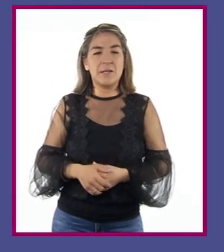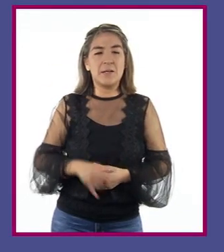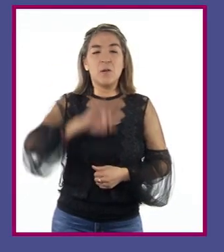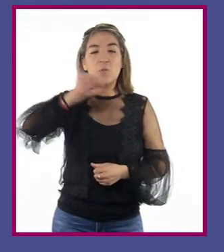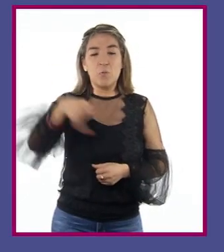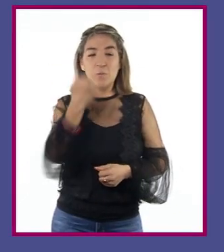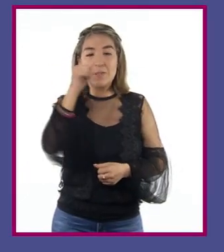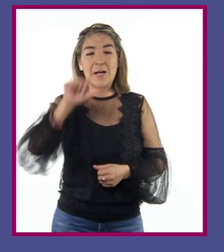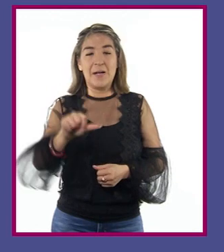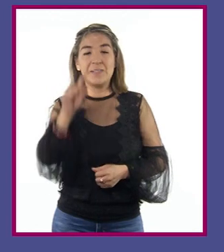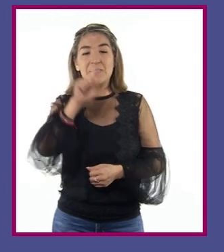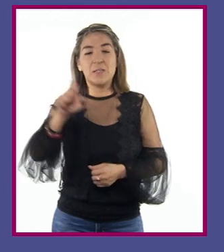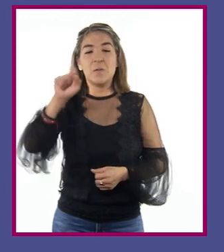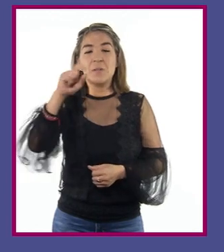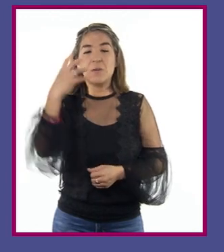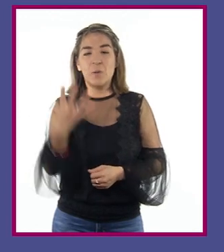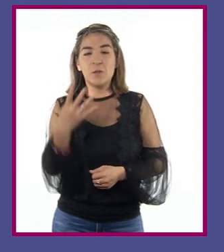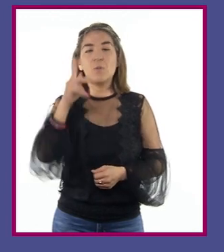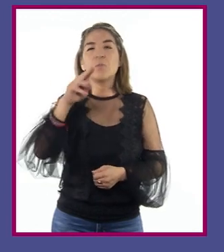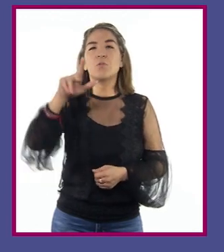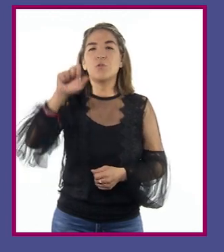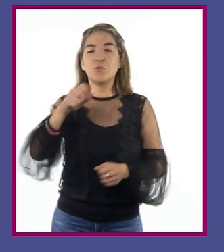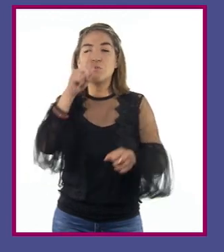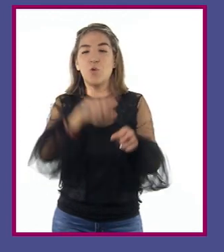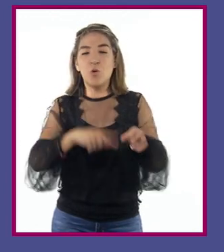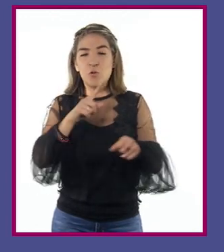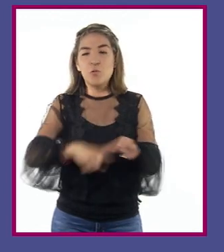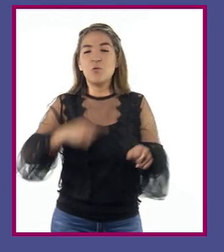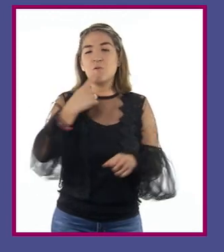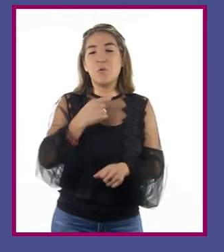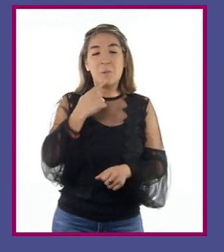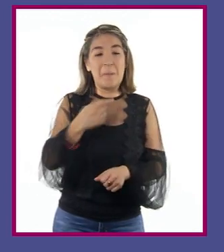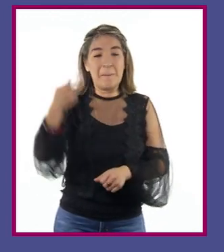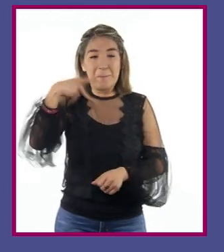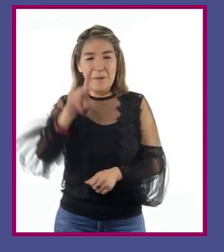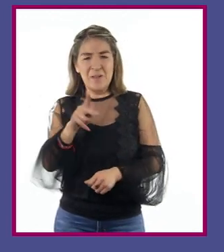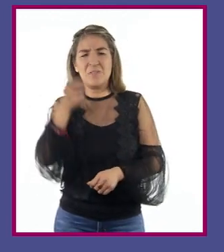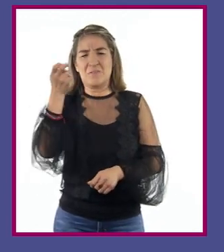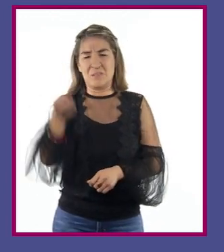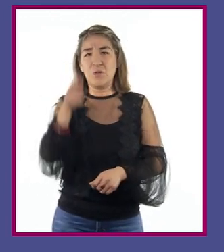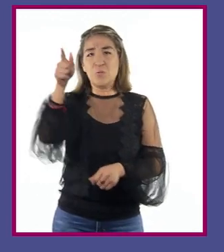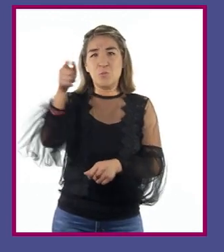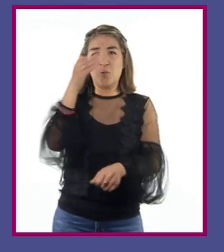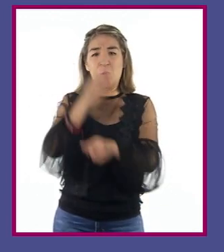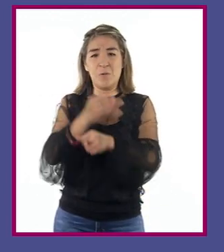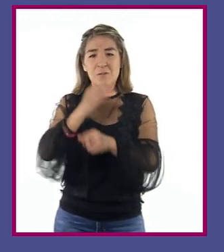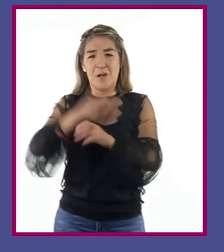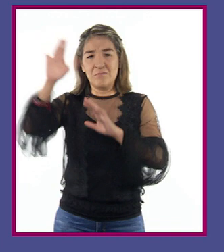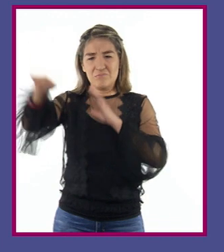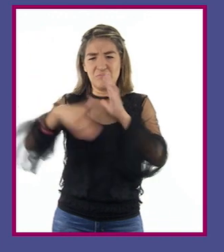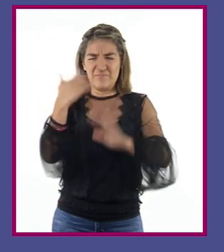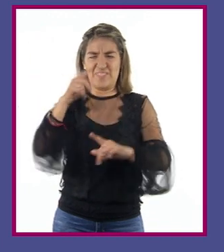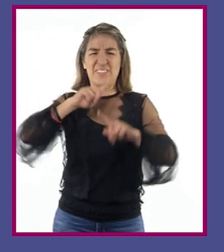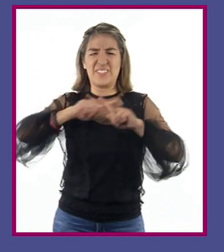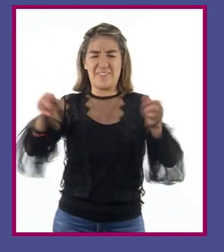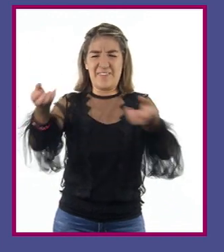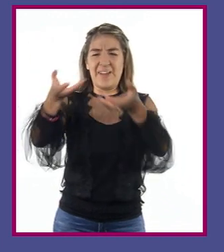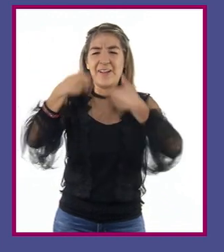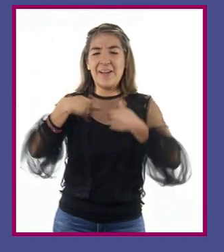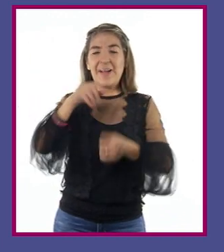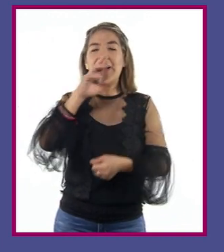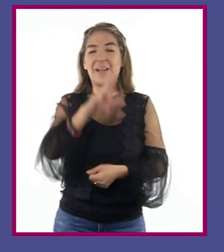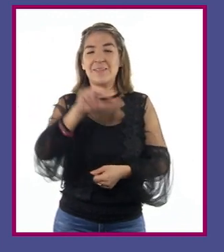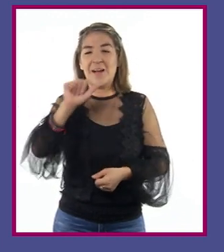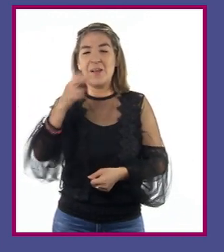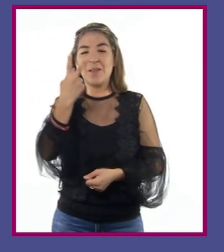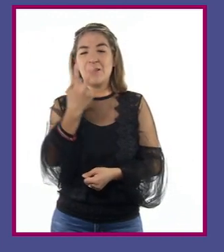JA124 Plus, en color rojo. Sin embargo, ustedes me enviaron el RA226